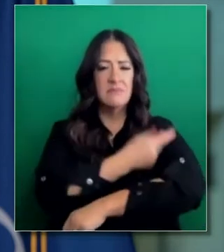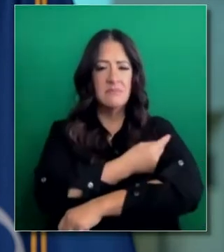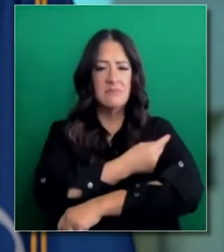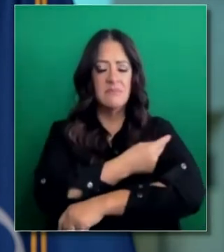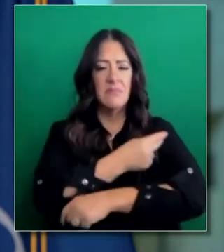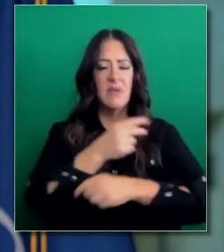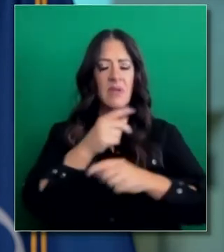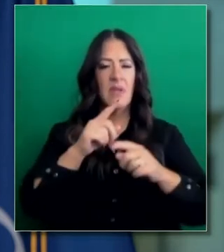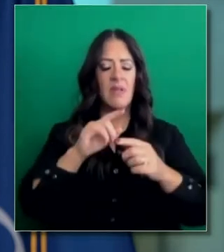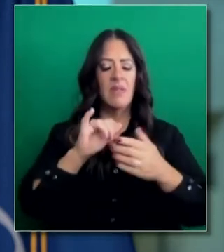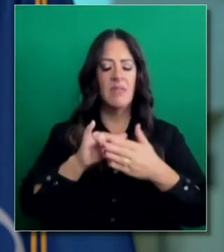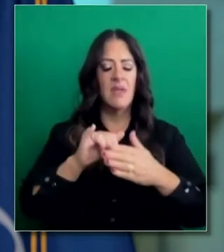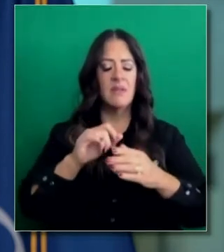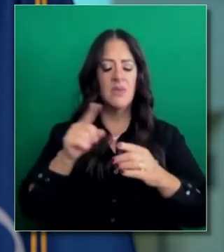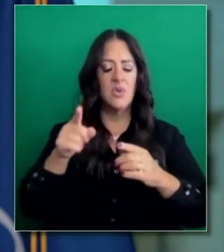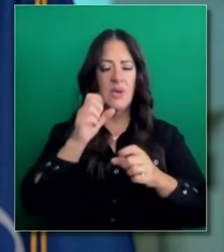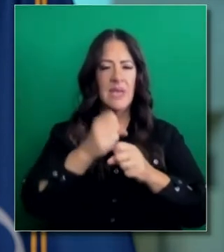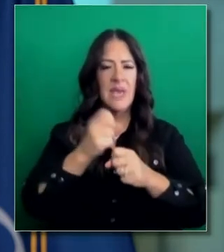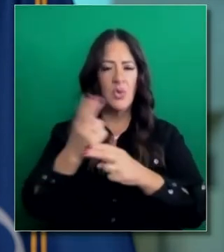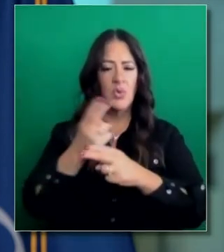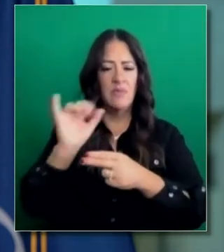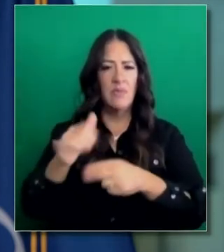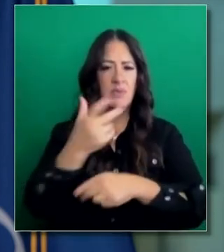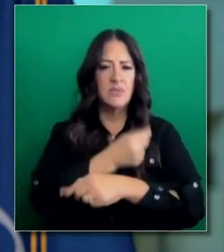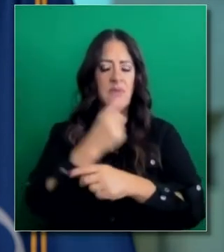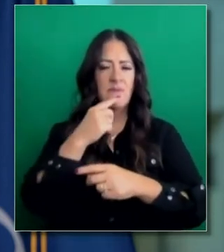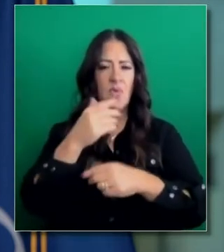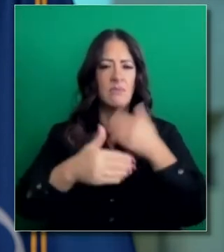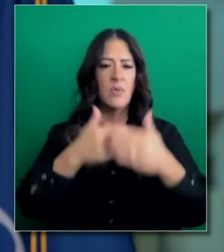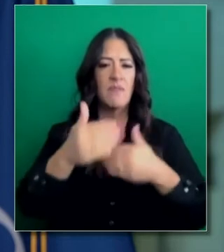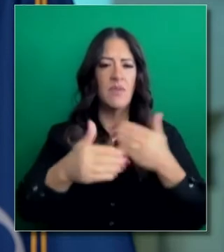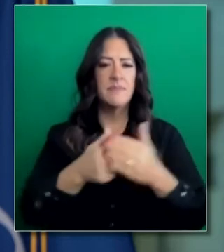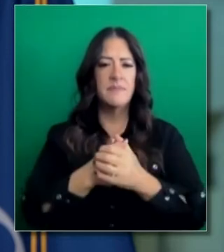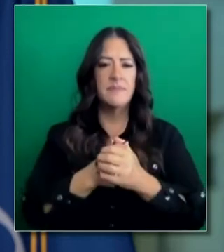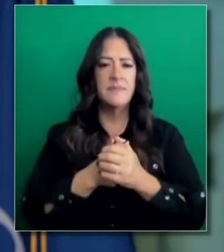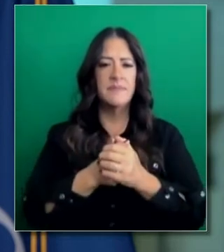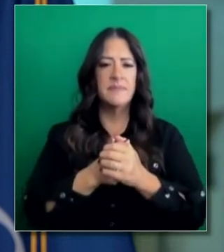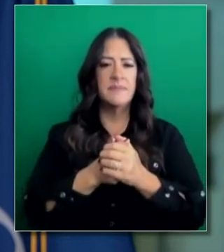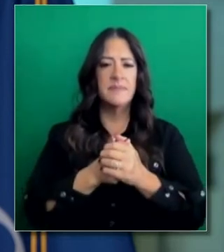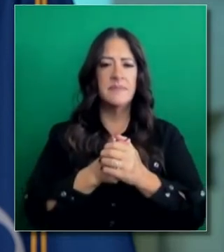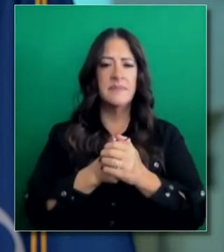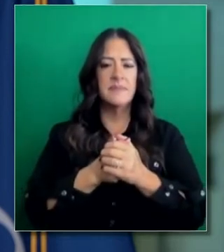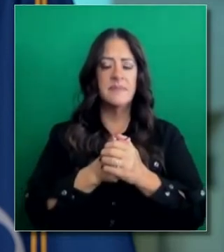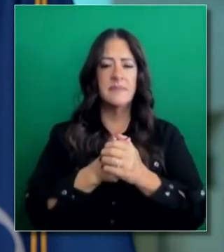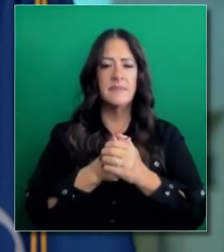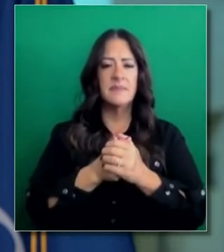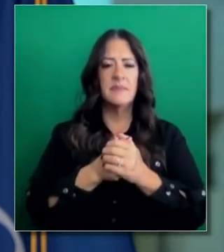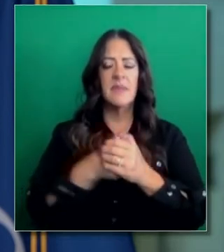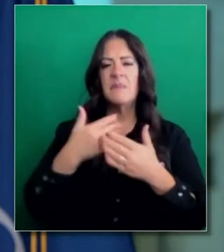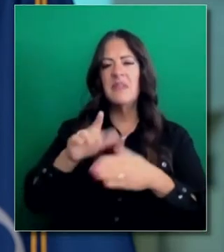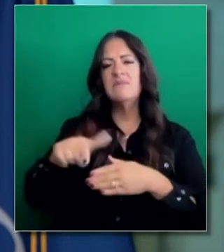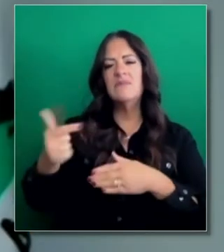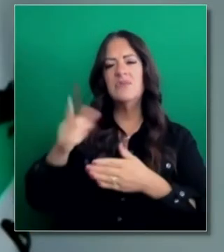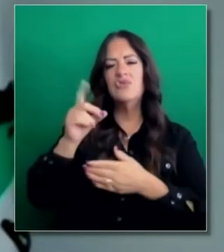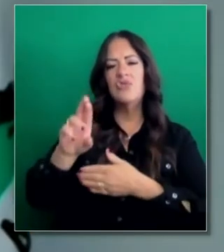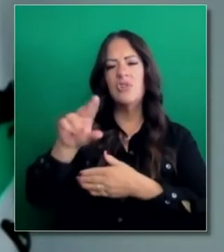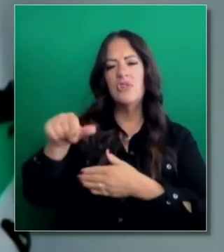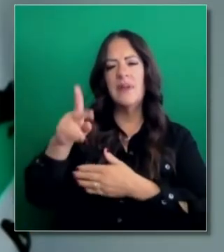para la vacunación que es lo que nos puede decir al respecto doctor galli quiero tomar esa pregunta